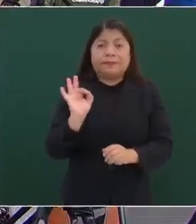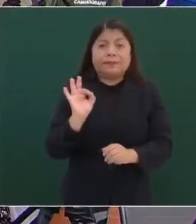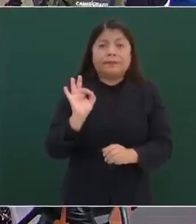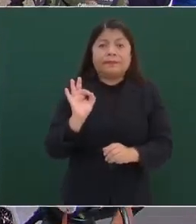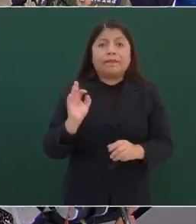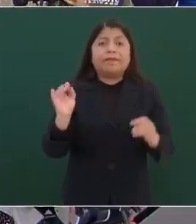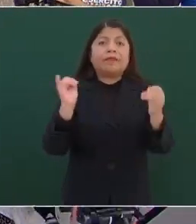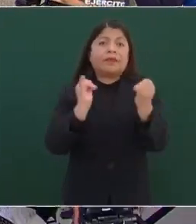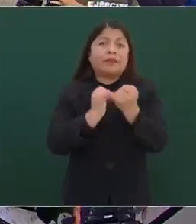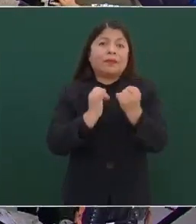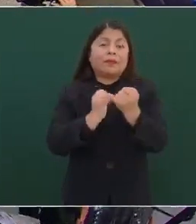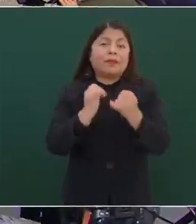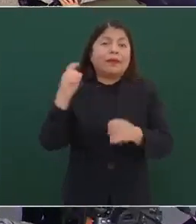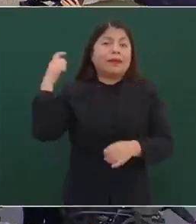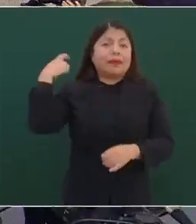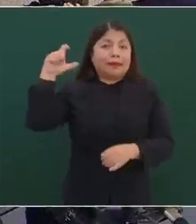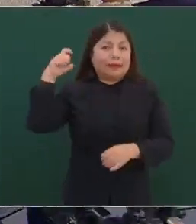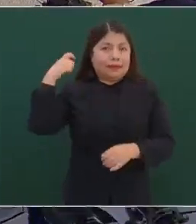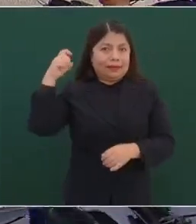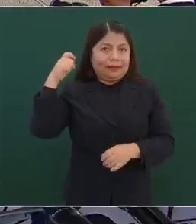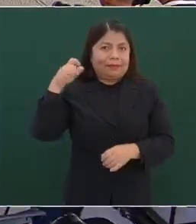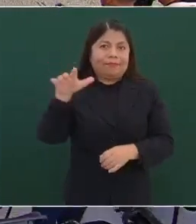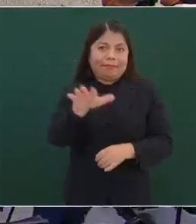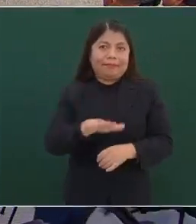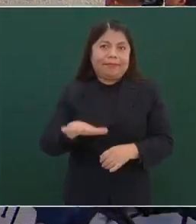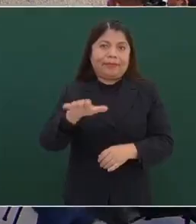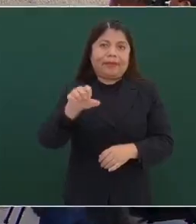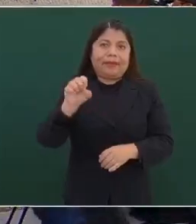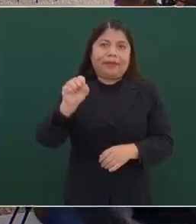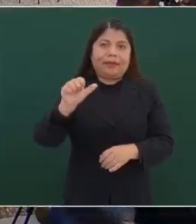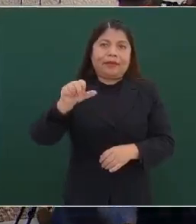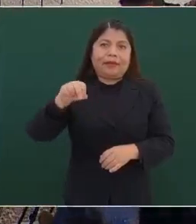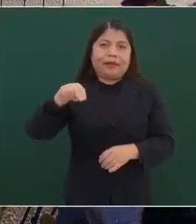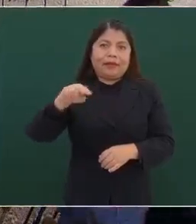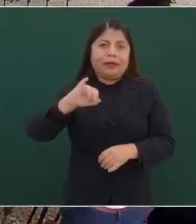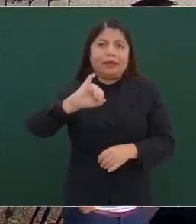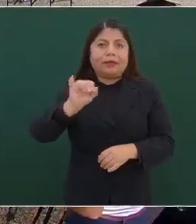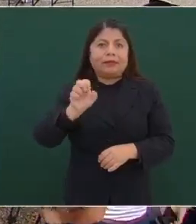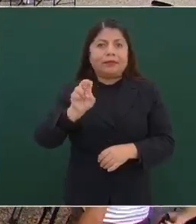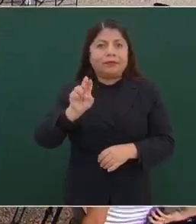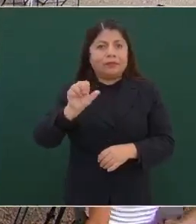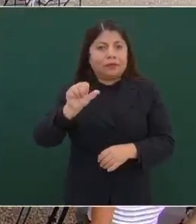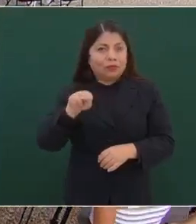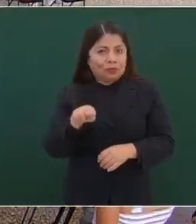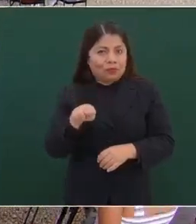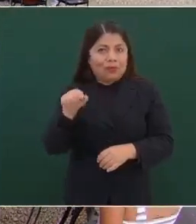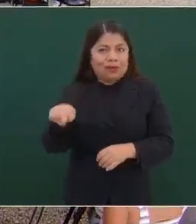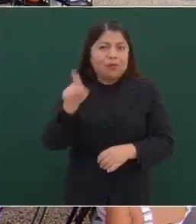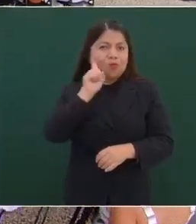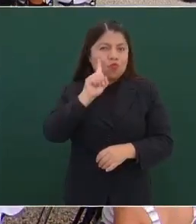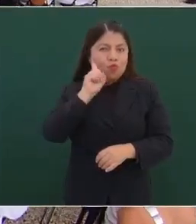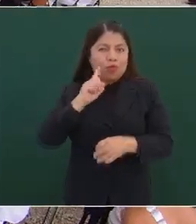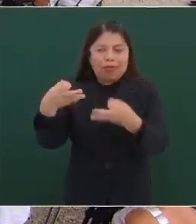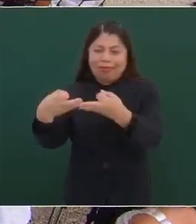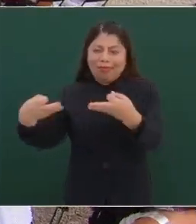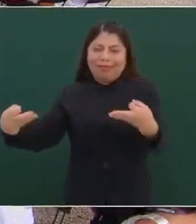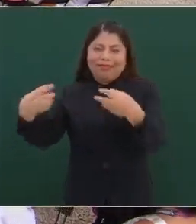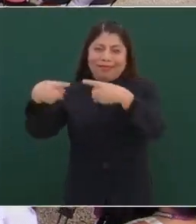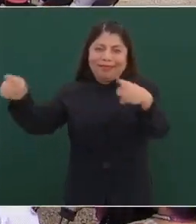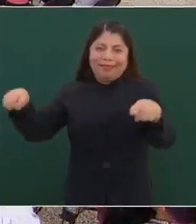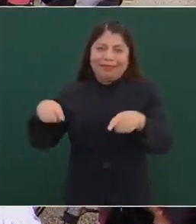ocurrió en San Juan del Río, Querétaro. También a otro señor hace 10, 20 años le expropian una parte y construyen una vialidad, y ahora le